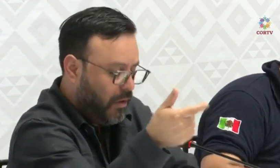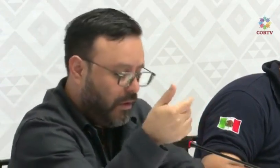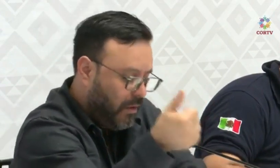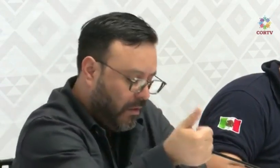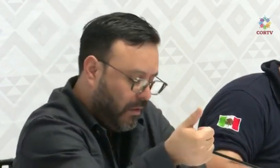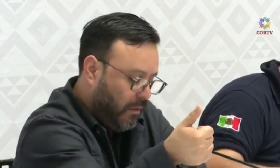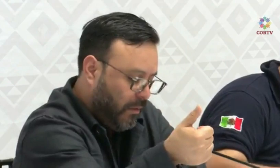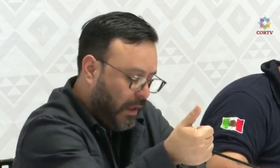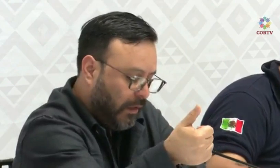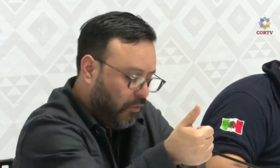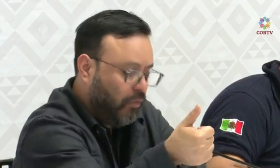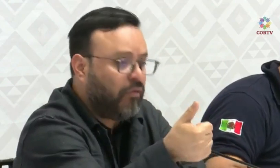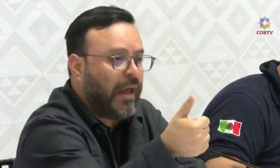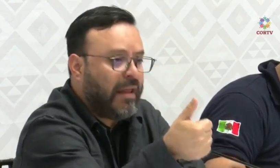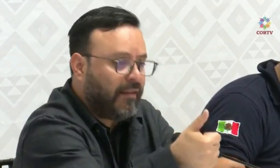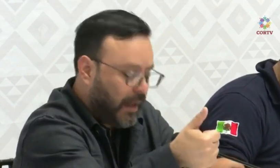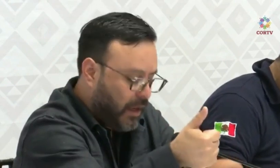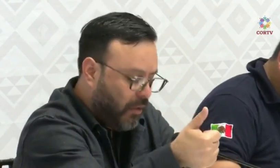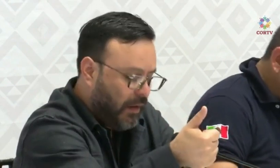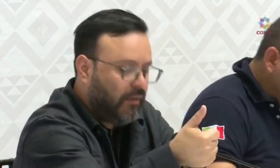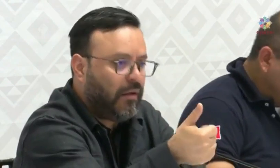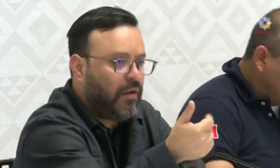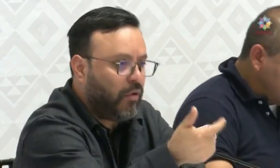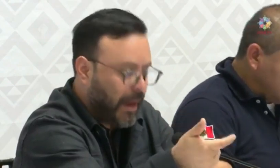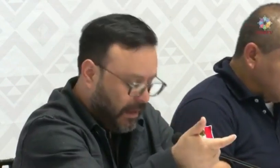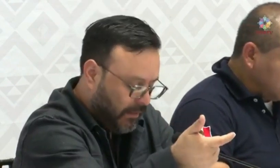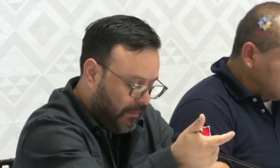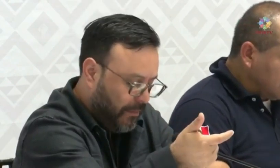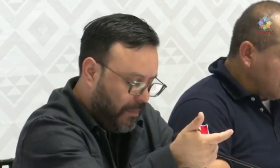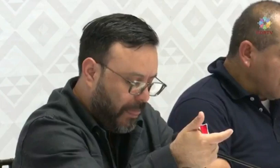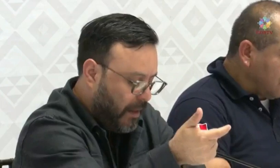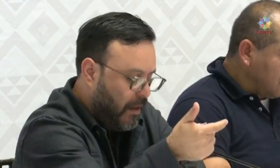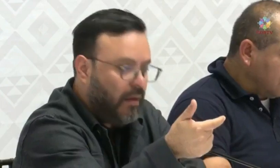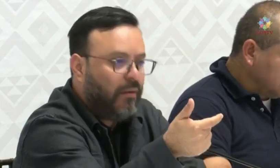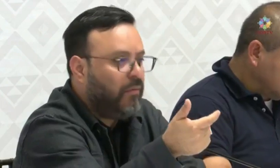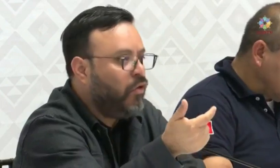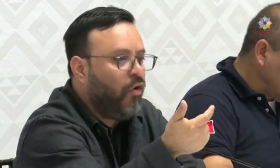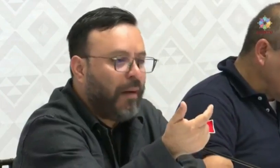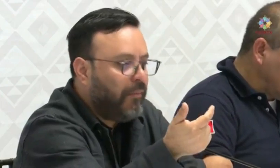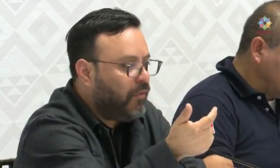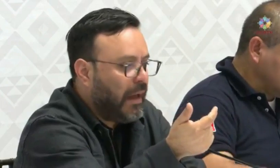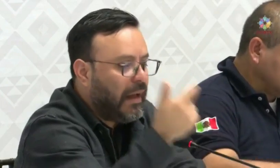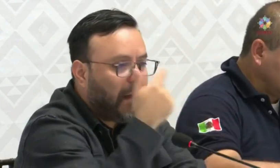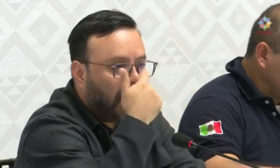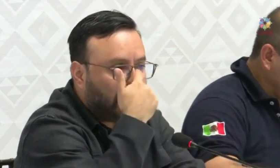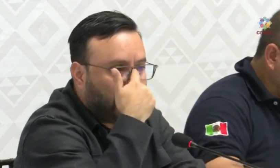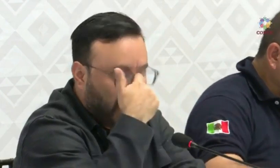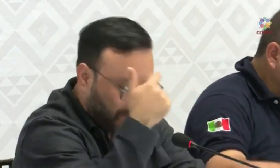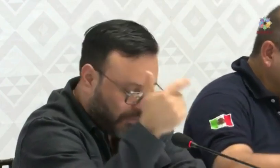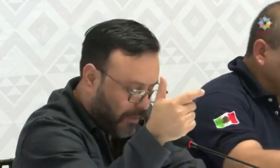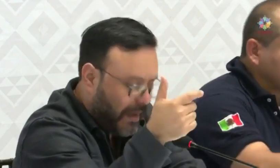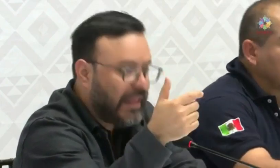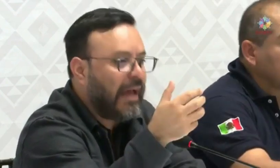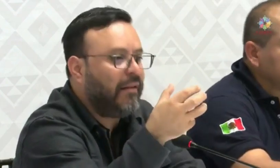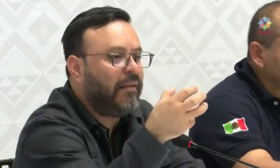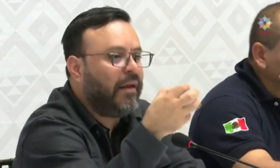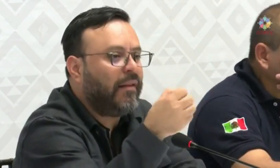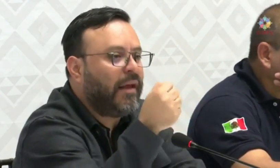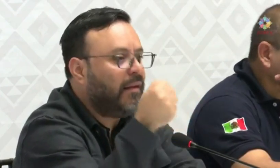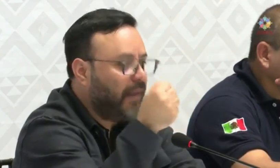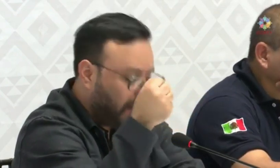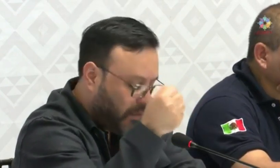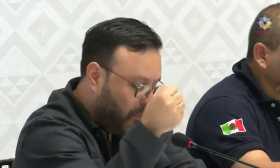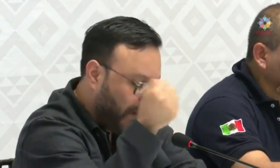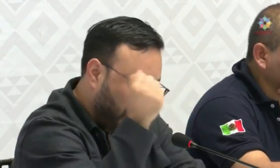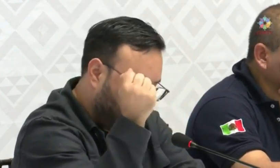regularización de sus áreas agrícolas y urbanas, no vamos a tener la posibilidad de